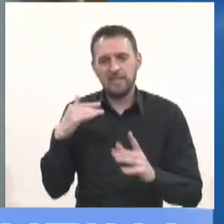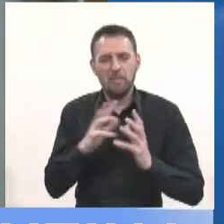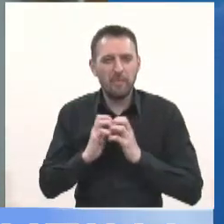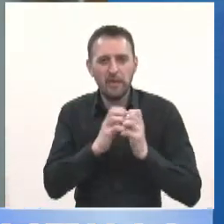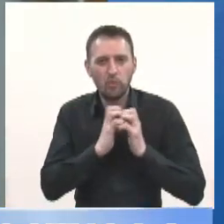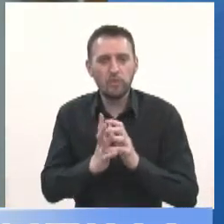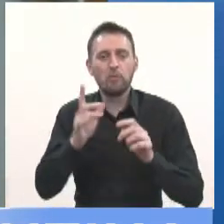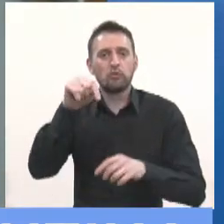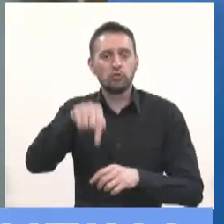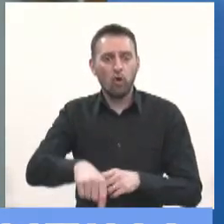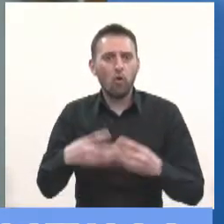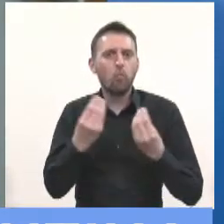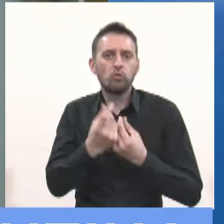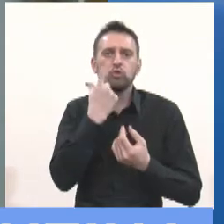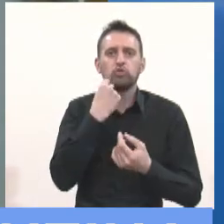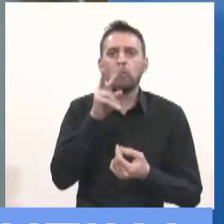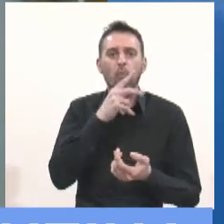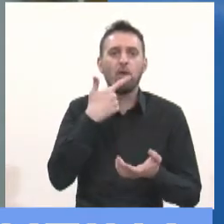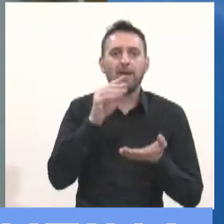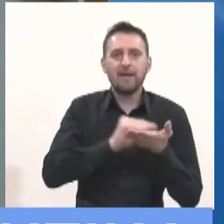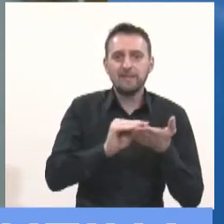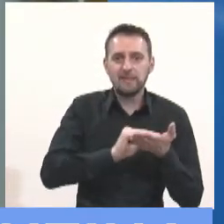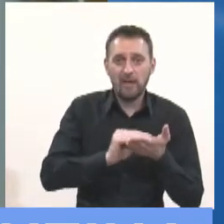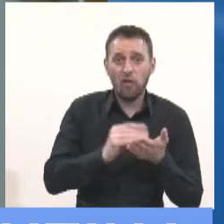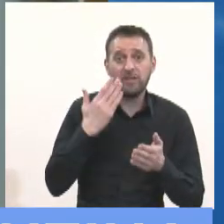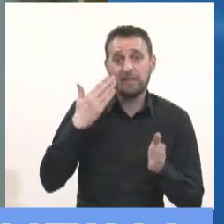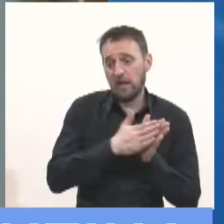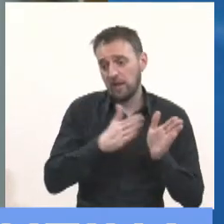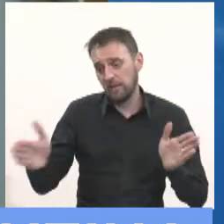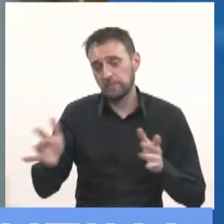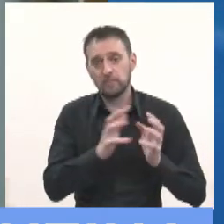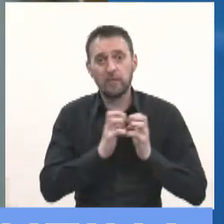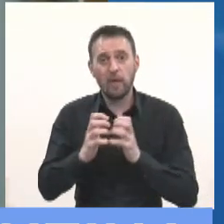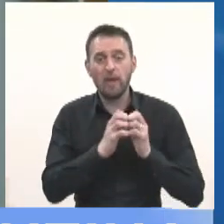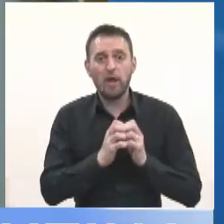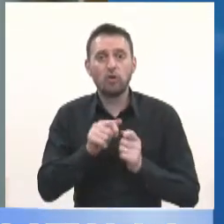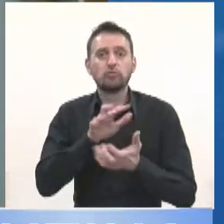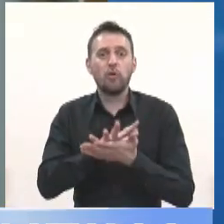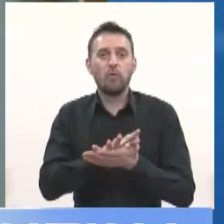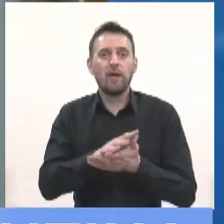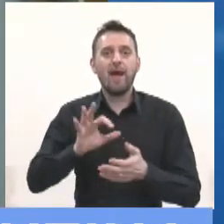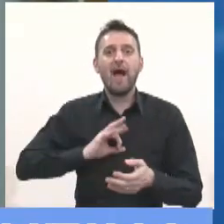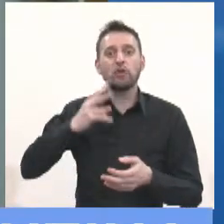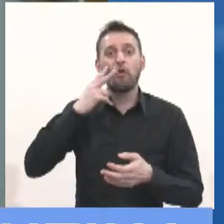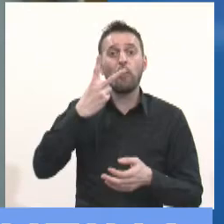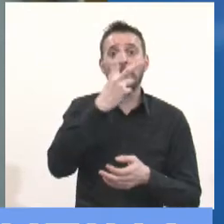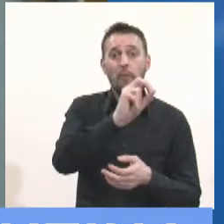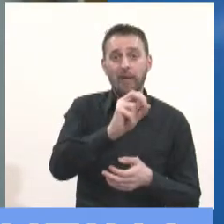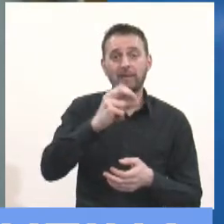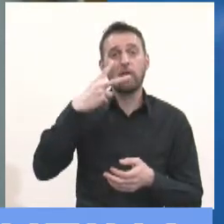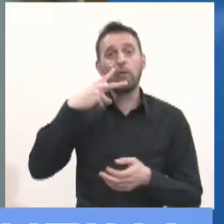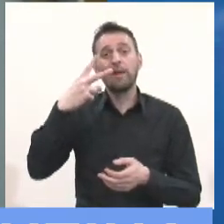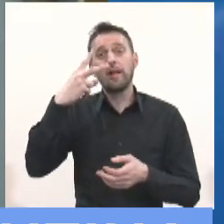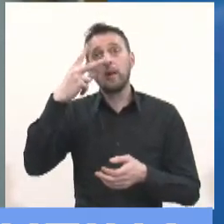hoy muchas y muchos senadores han planteado a lo largo de la tarde. Entre el 2020 y el